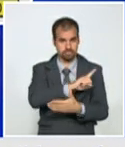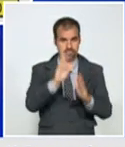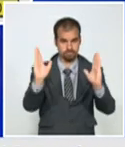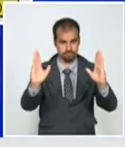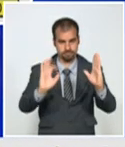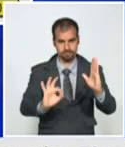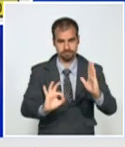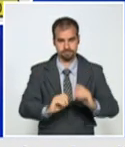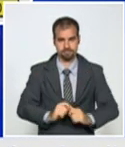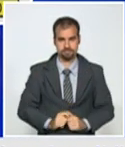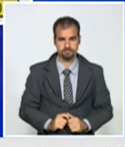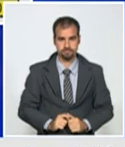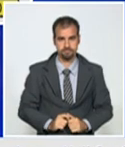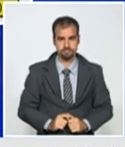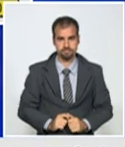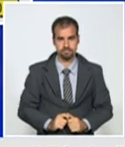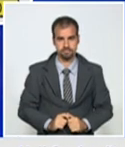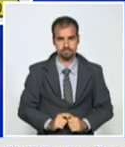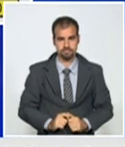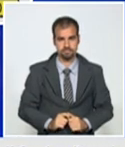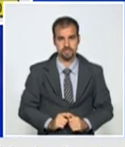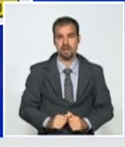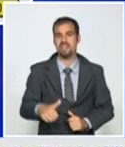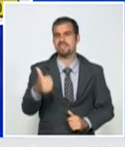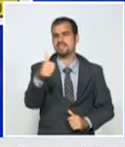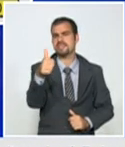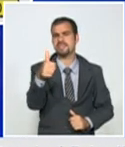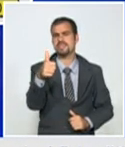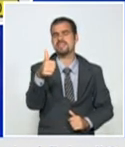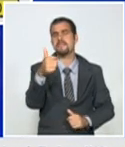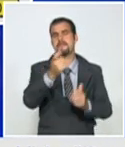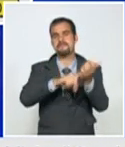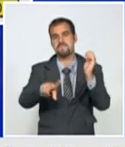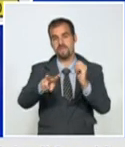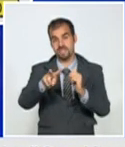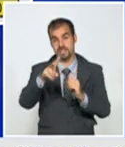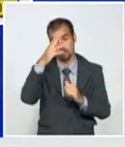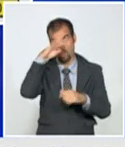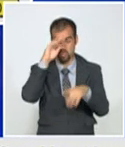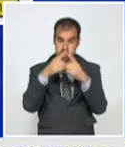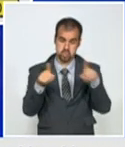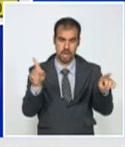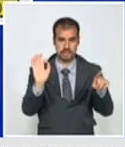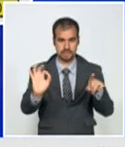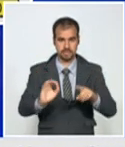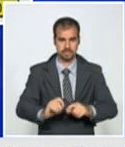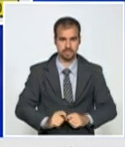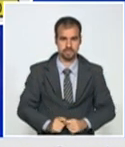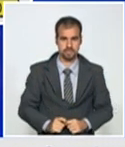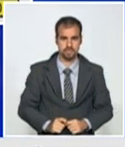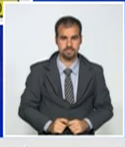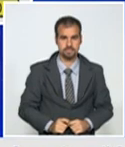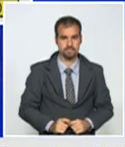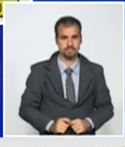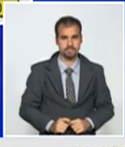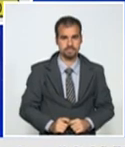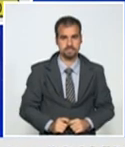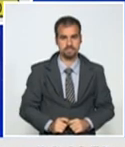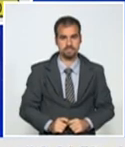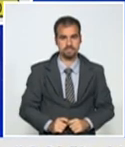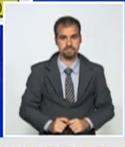tenemos concentrado en 10 municipios, en 10 provincias de nuestro país. Ahí todavía tenemos que